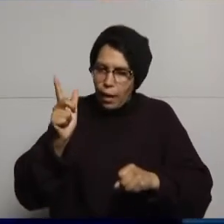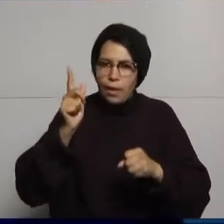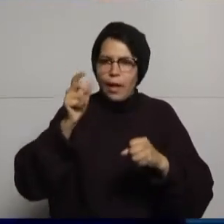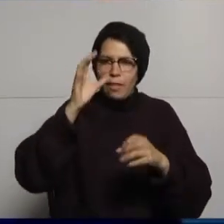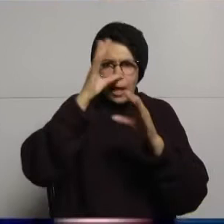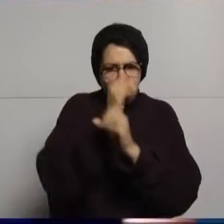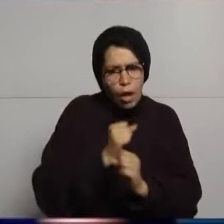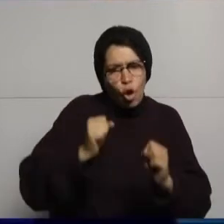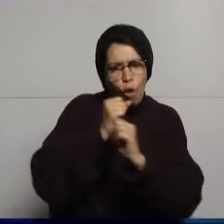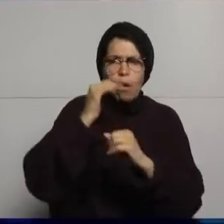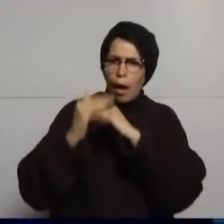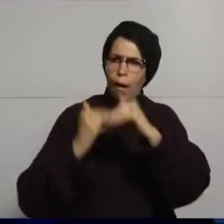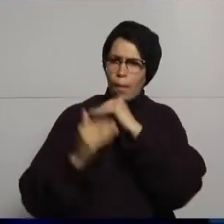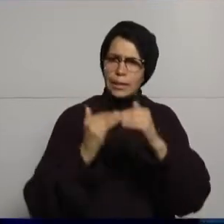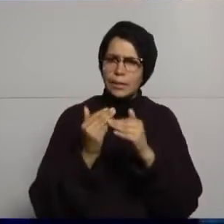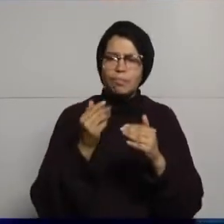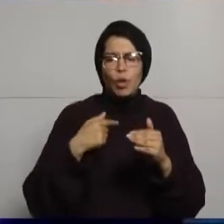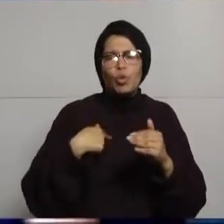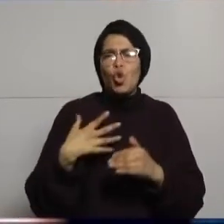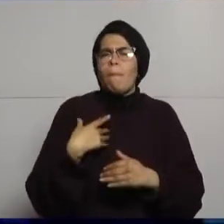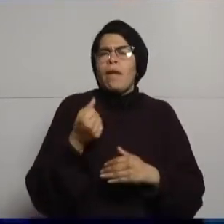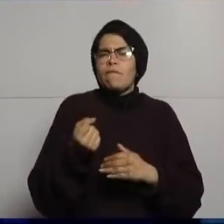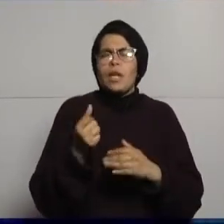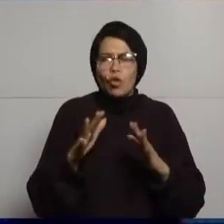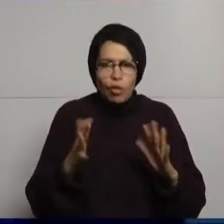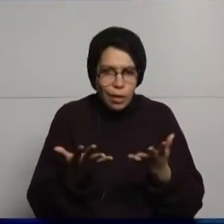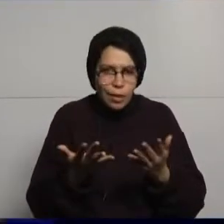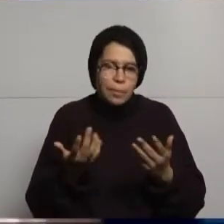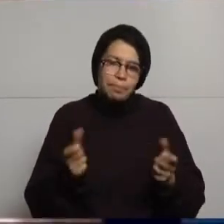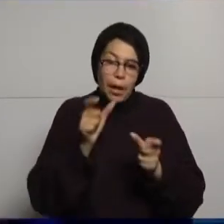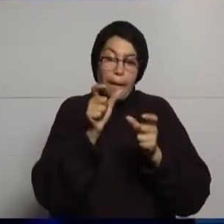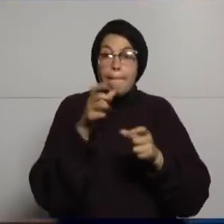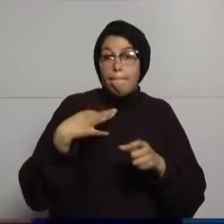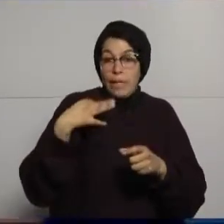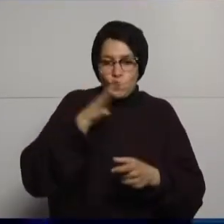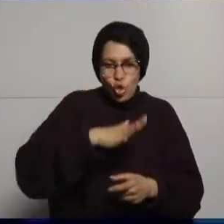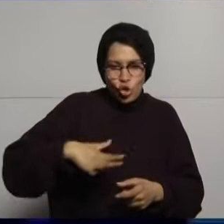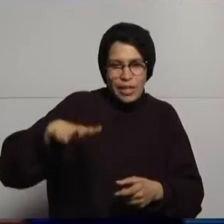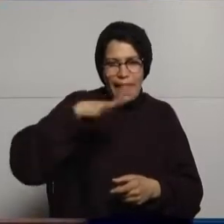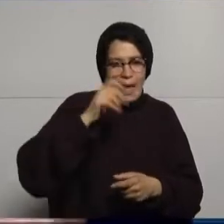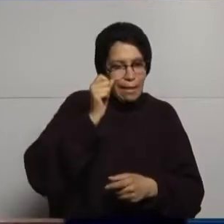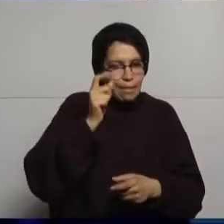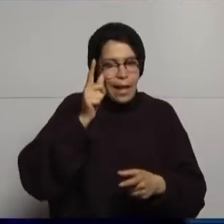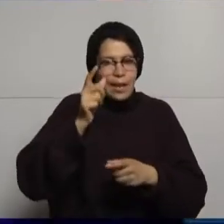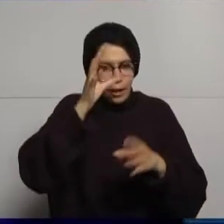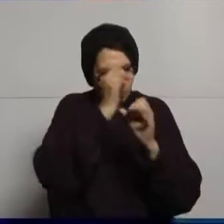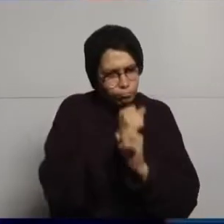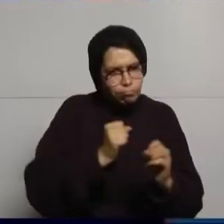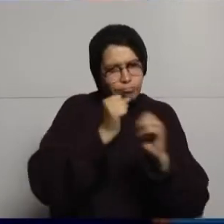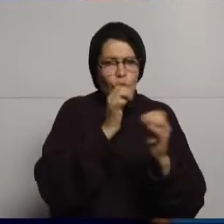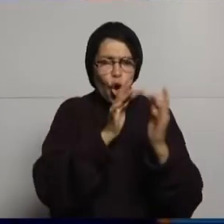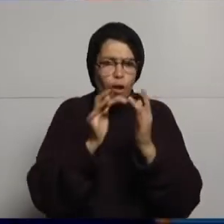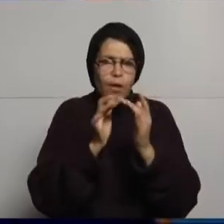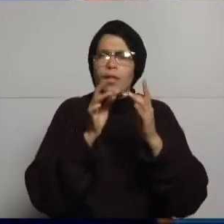hombre, yo prefiero las sociedades inteligentes a las ciudades inteligentes, solo por hacer un juego de palabras y por joder la vida con el